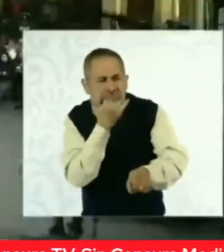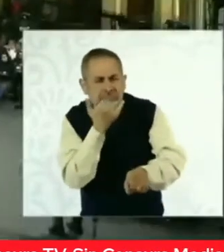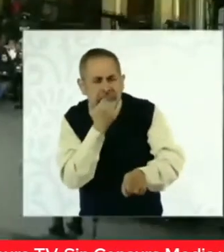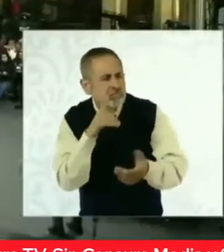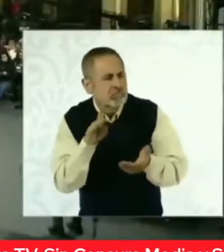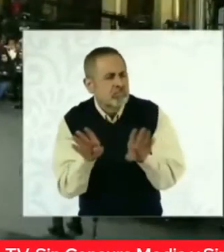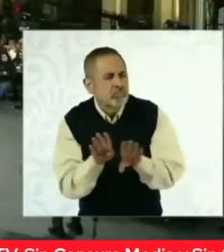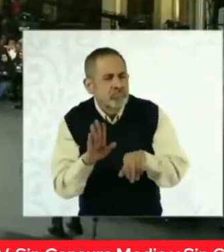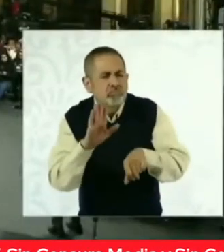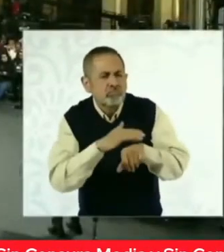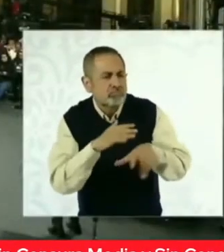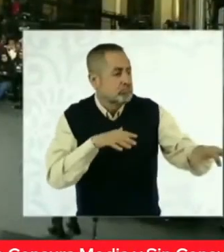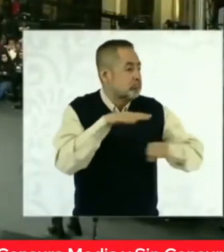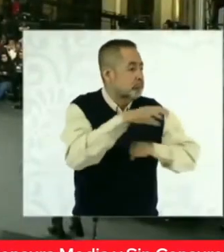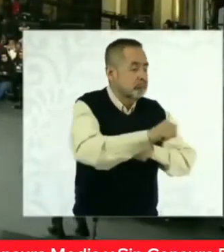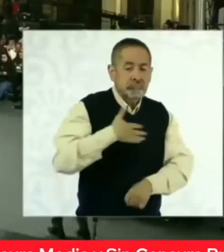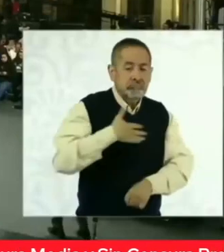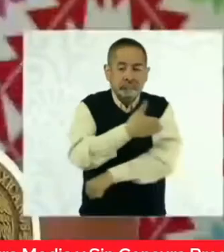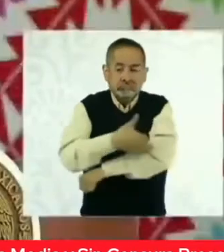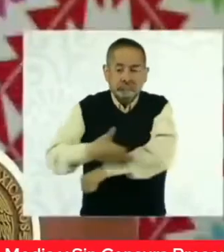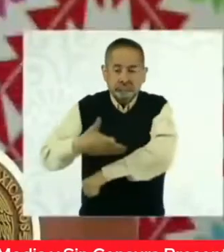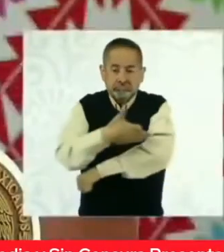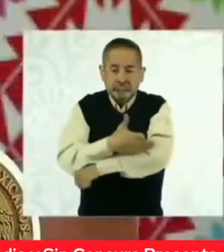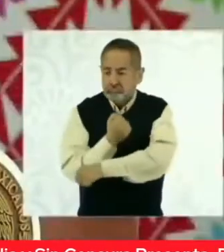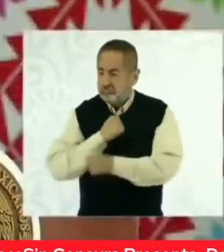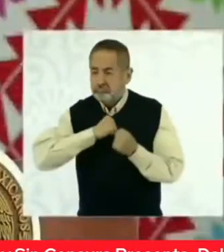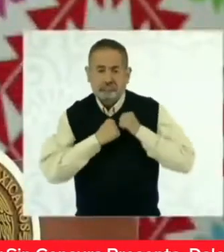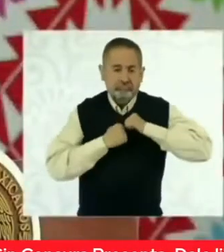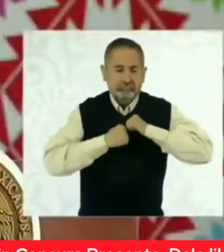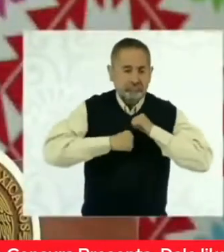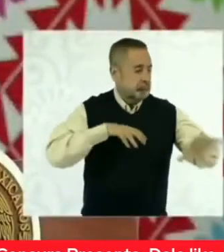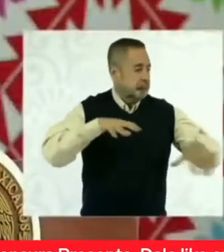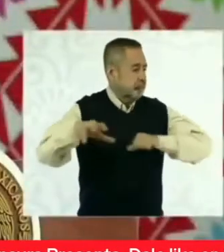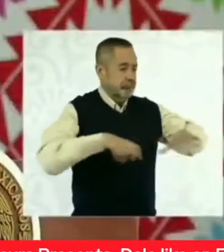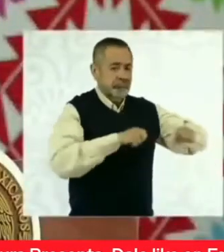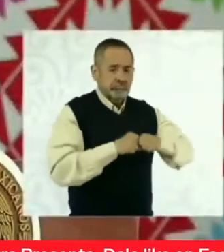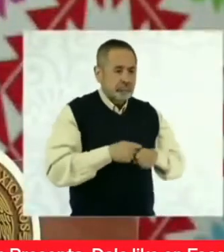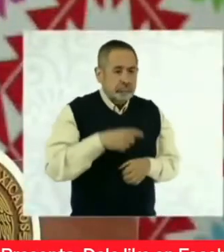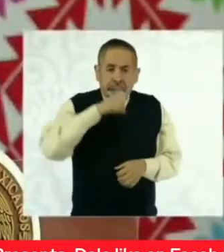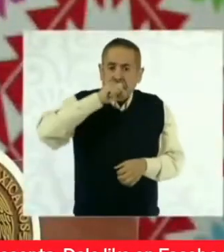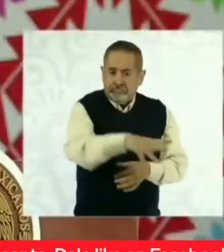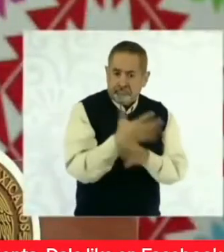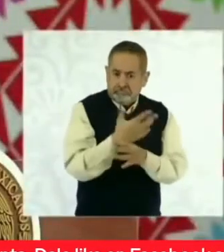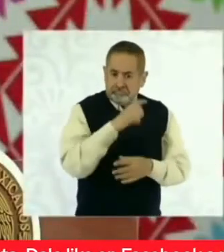el nepotismo? Dicho por el propio